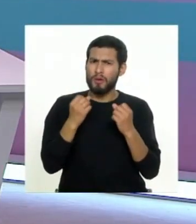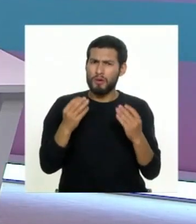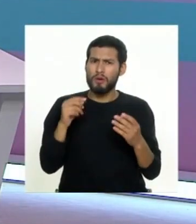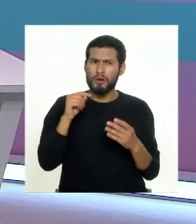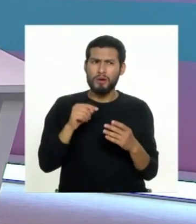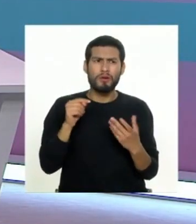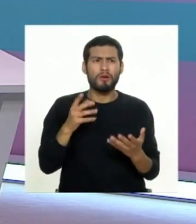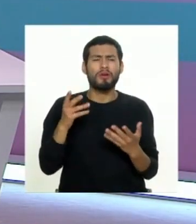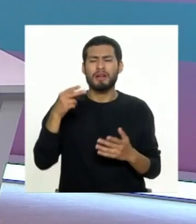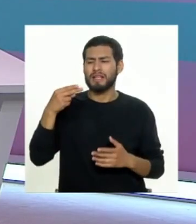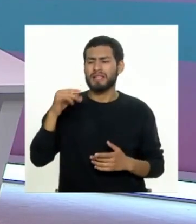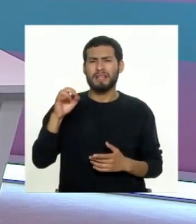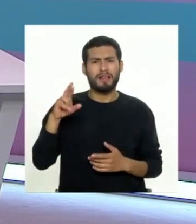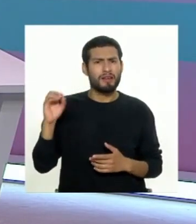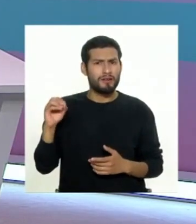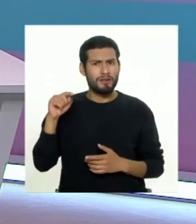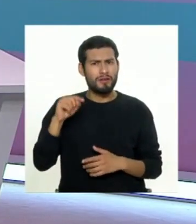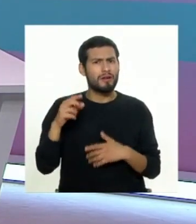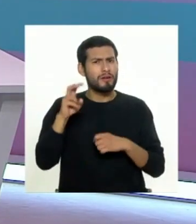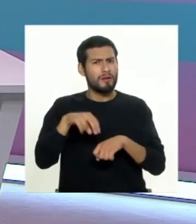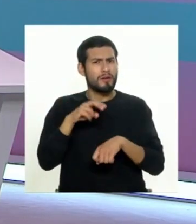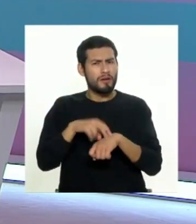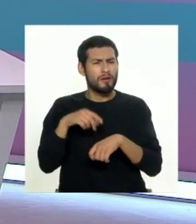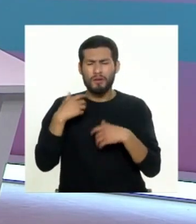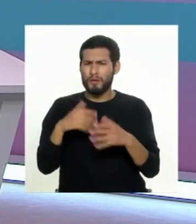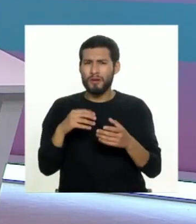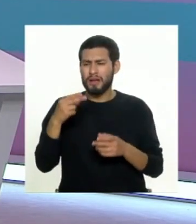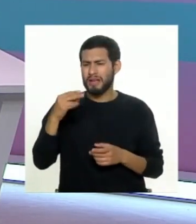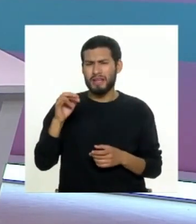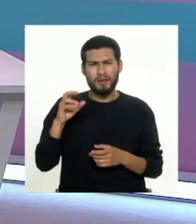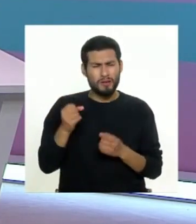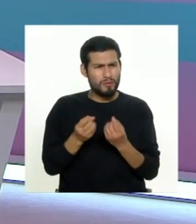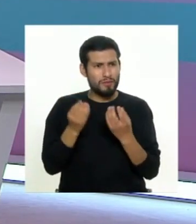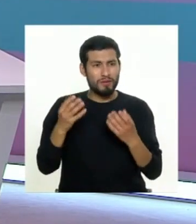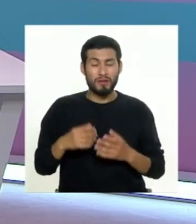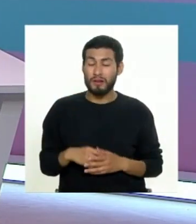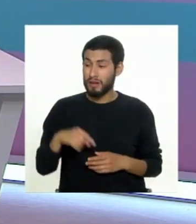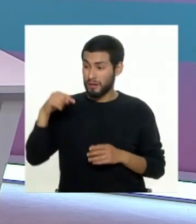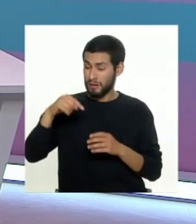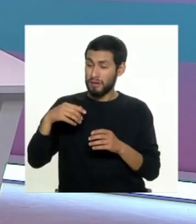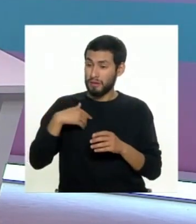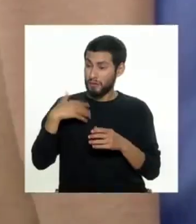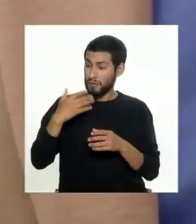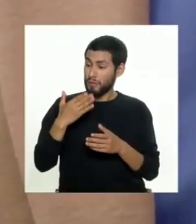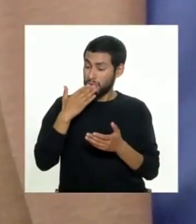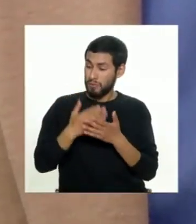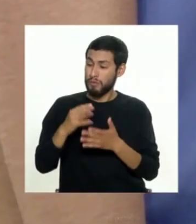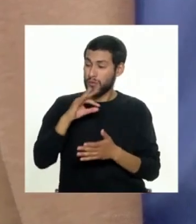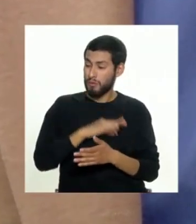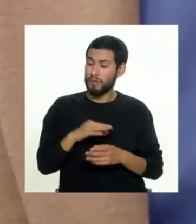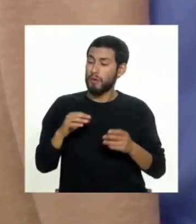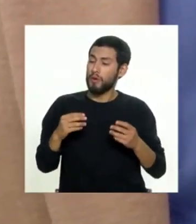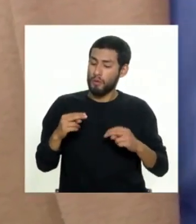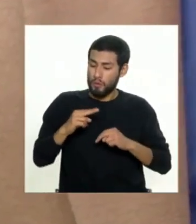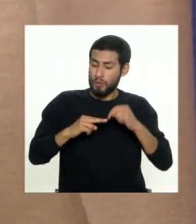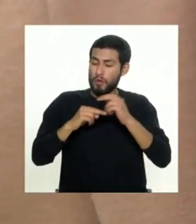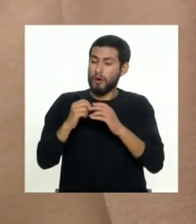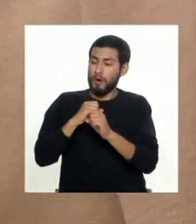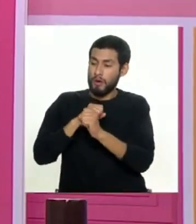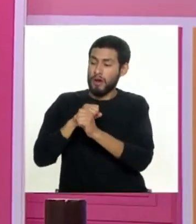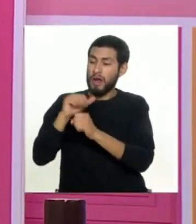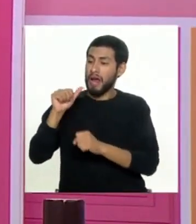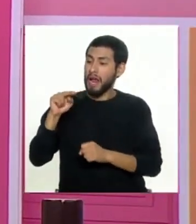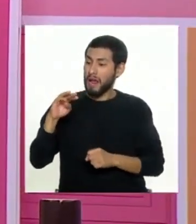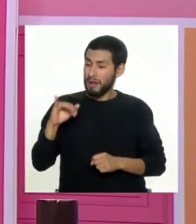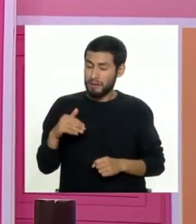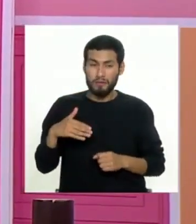de hierro, doctor. Es, o sea, una de las papitas que tiene más hierro. O sea, acá puede haber una reserva nutricional importante para la anemia. Para evitar,